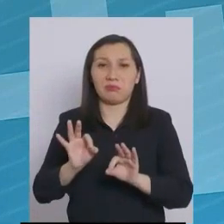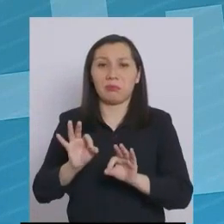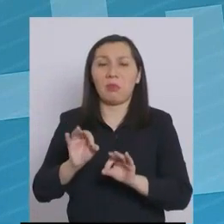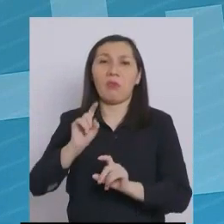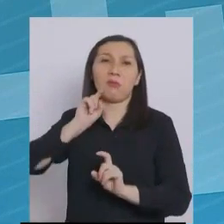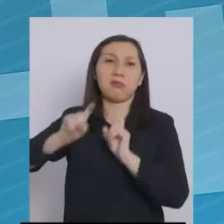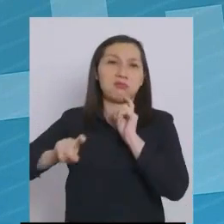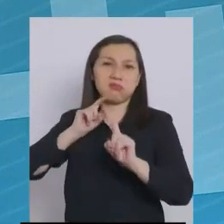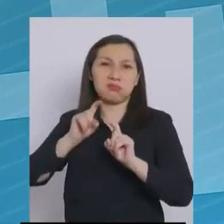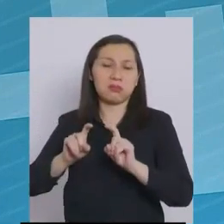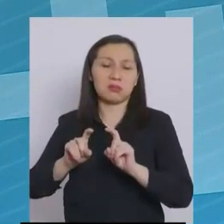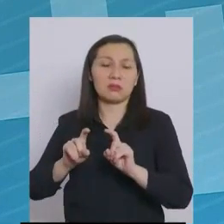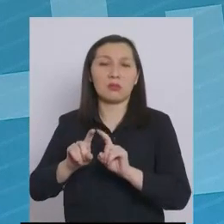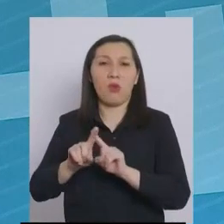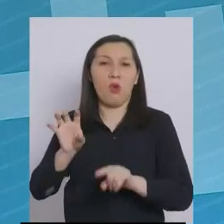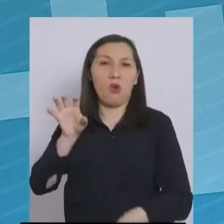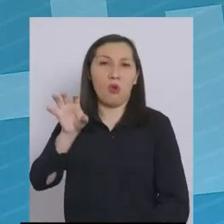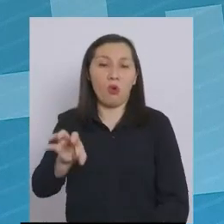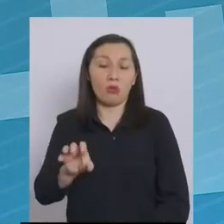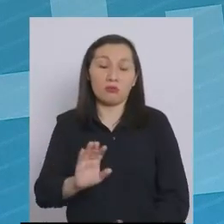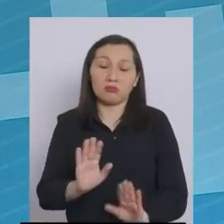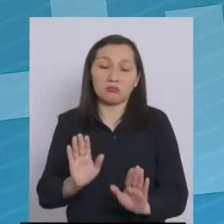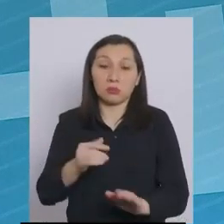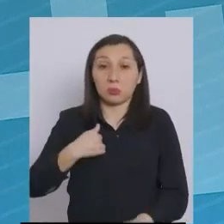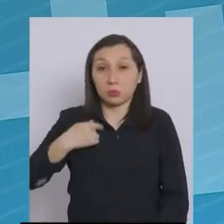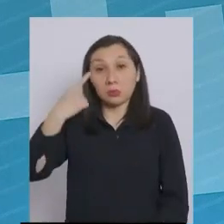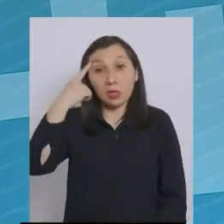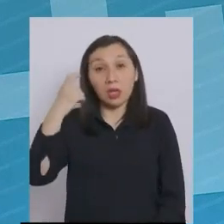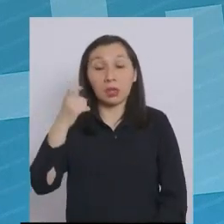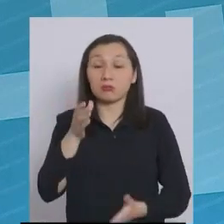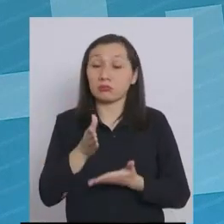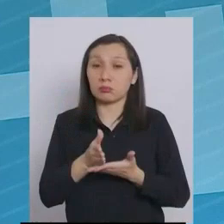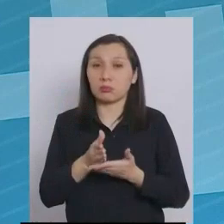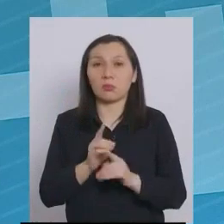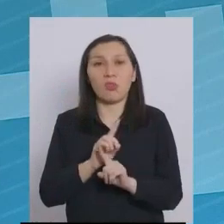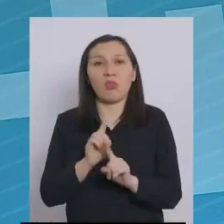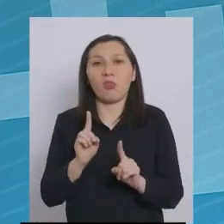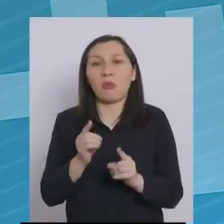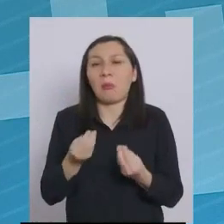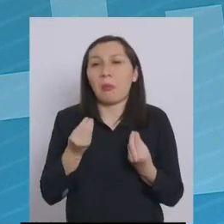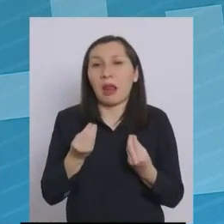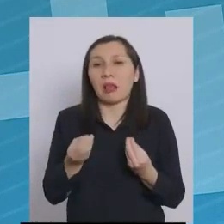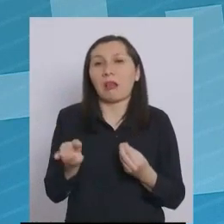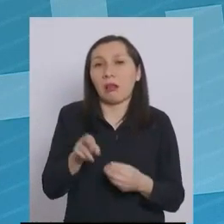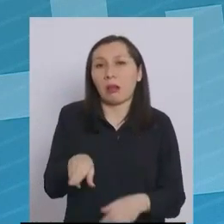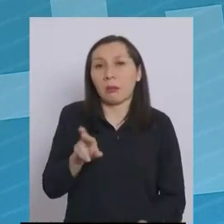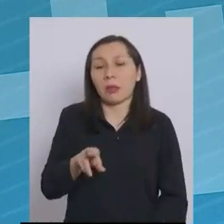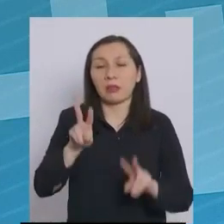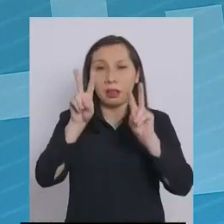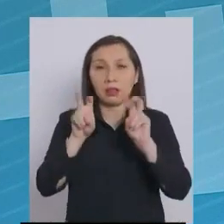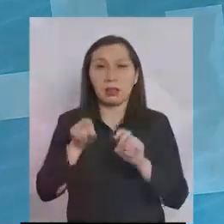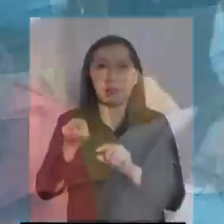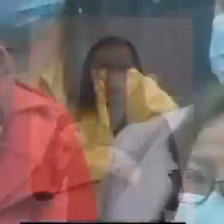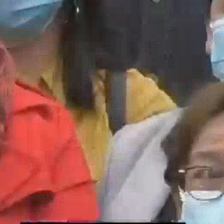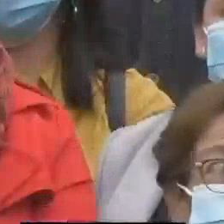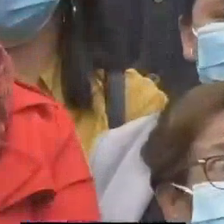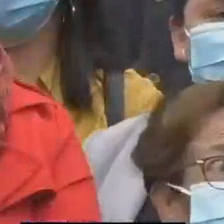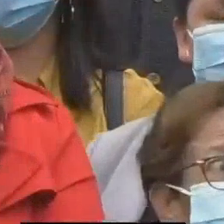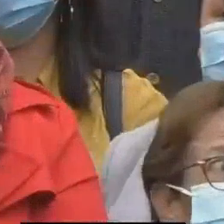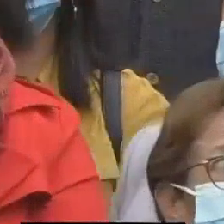las descalificaciones, para el odio, así que creo firmemente que no vale ni siquiera la pena seguir refiriéndonos a este